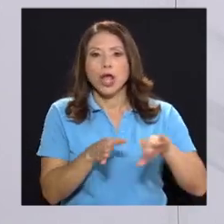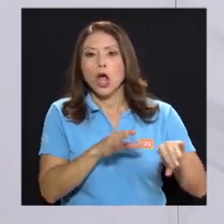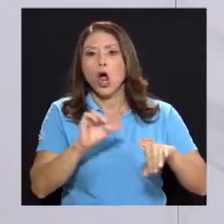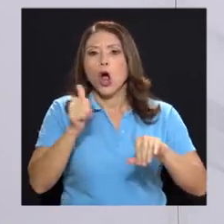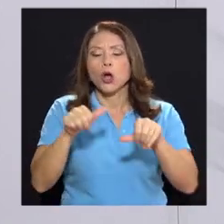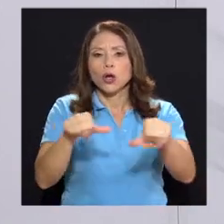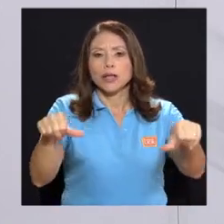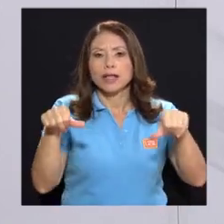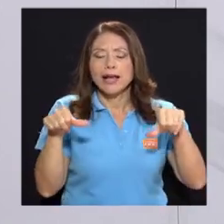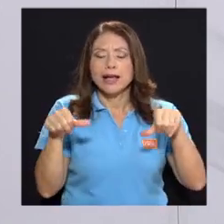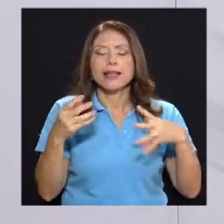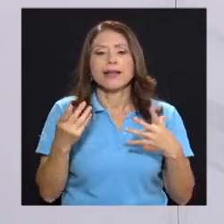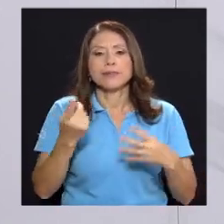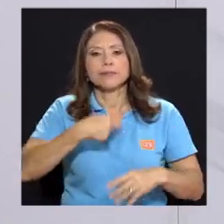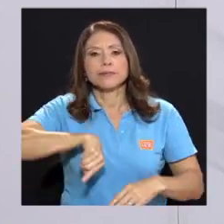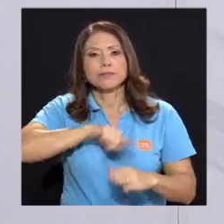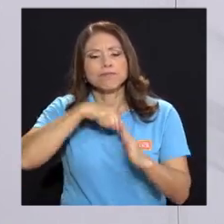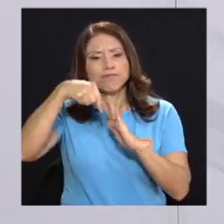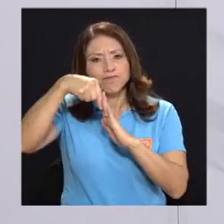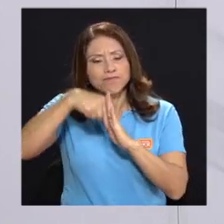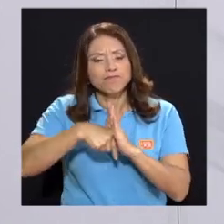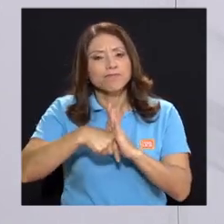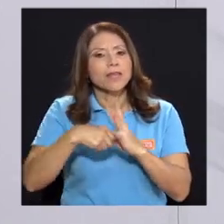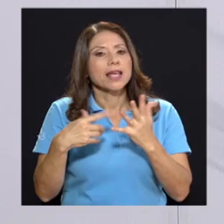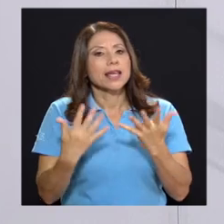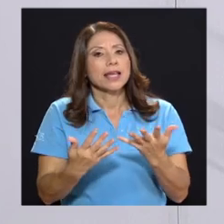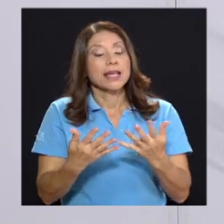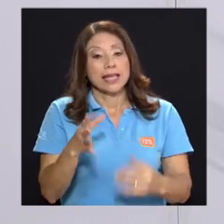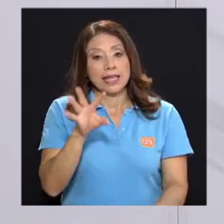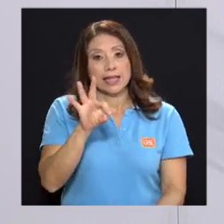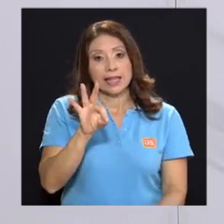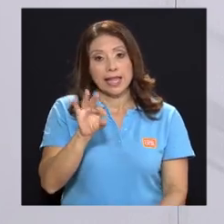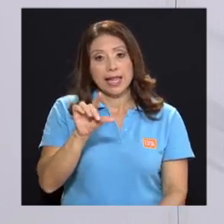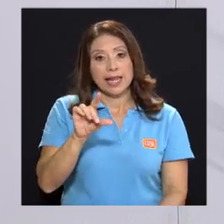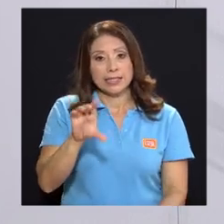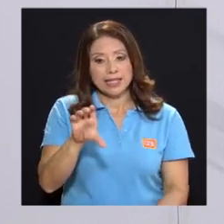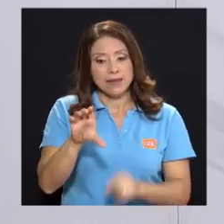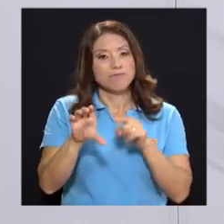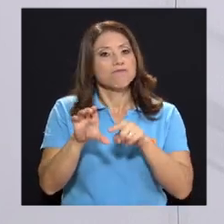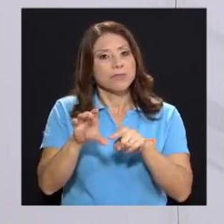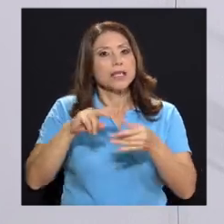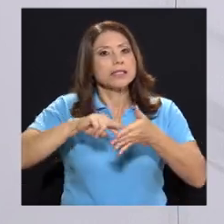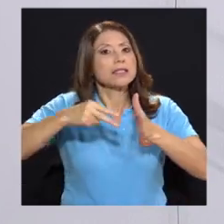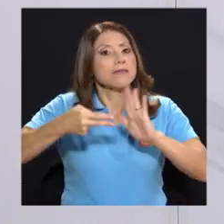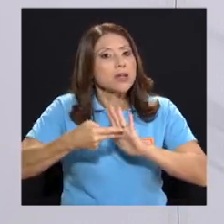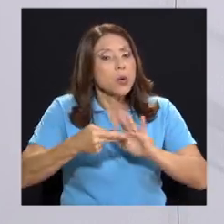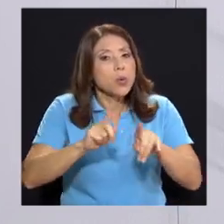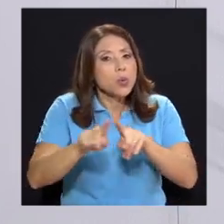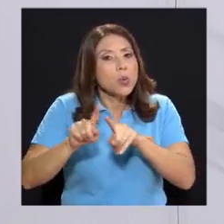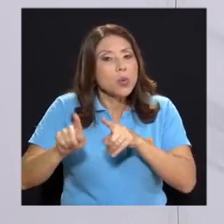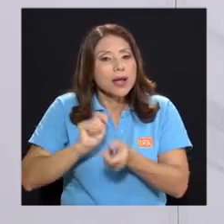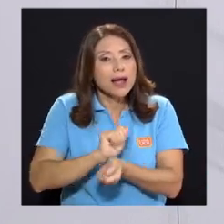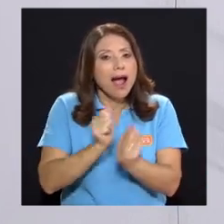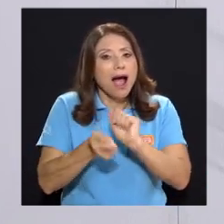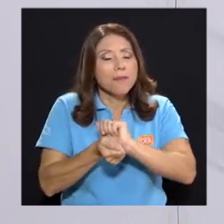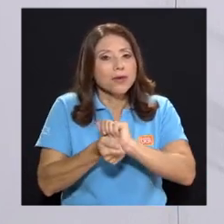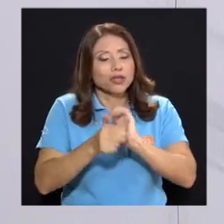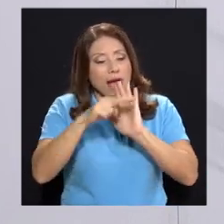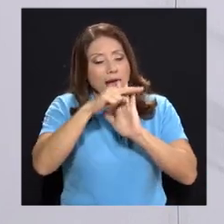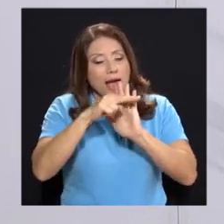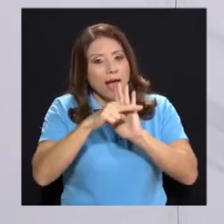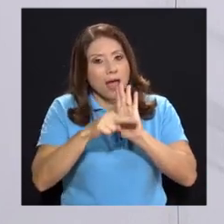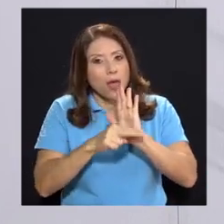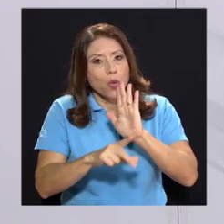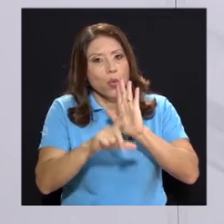fue que tlc implicó una serie de cambios al marco normativo costarricense